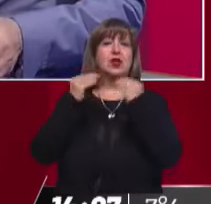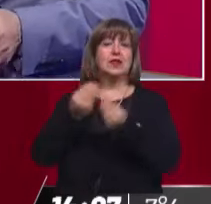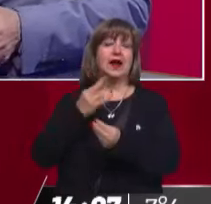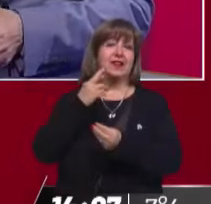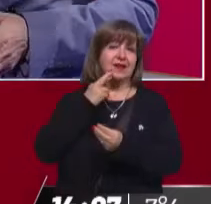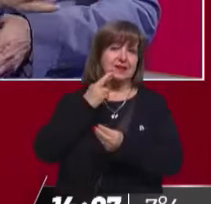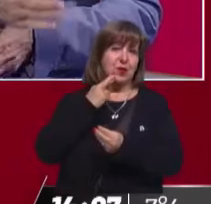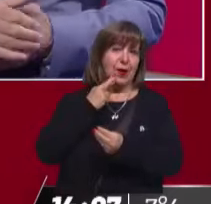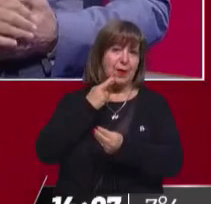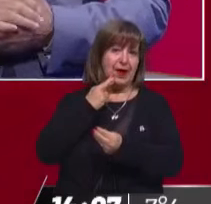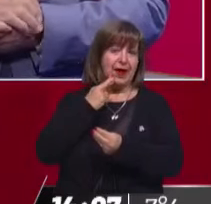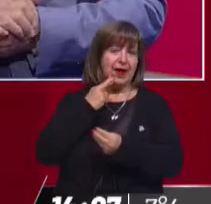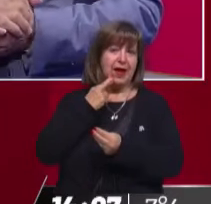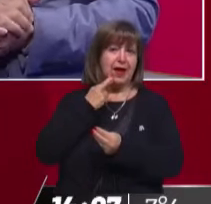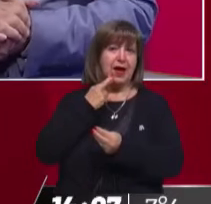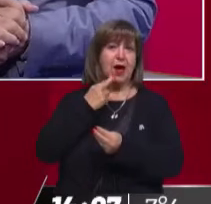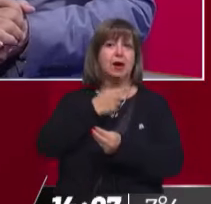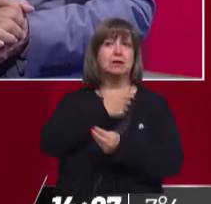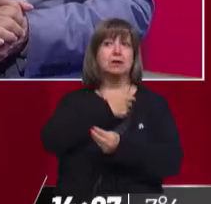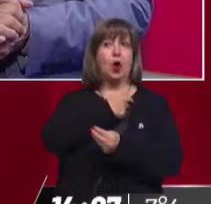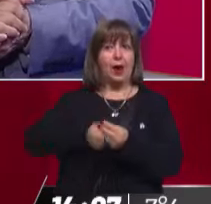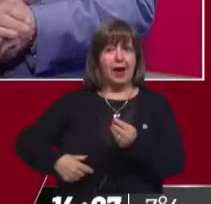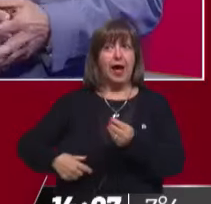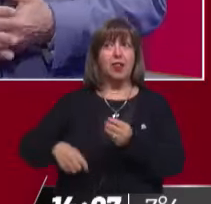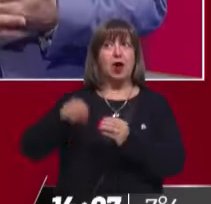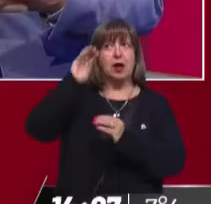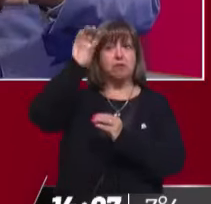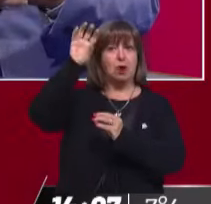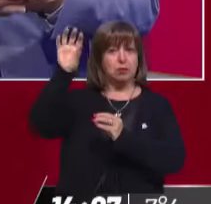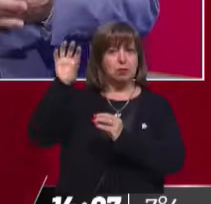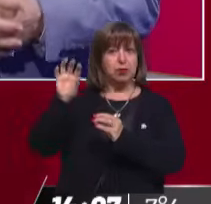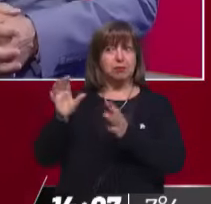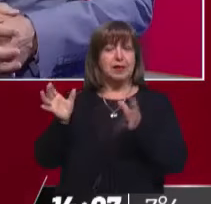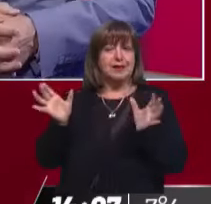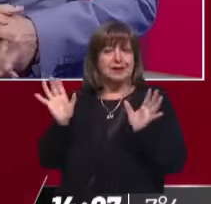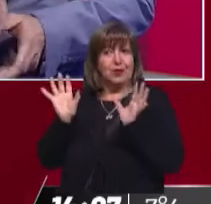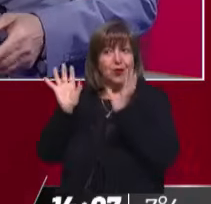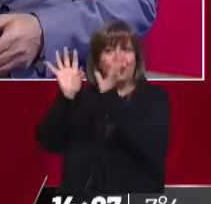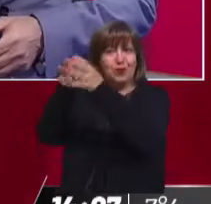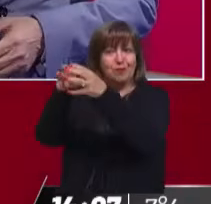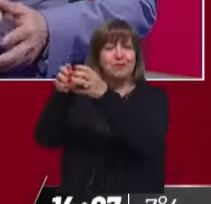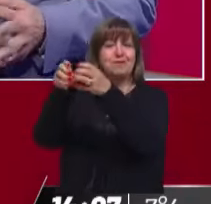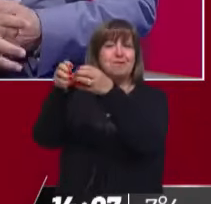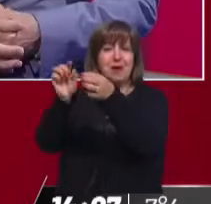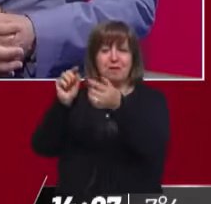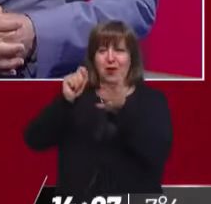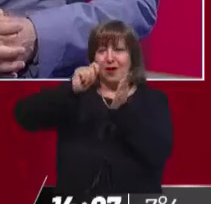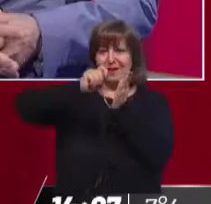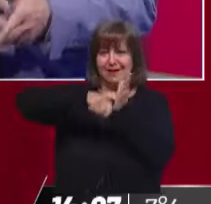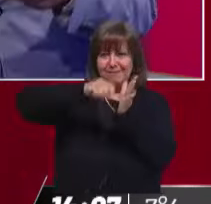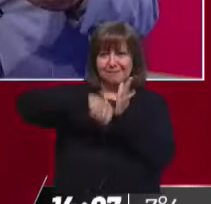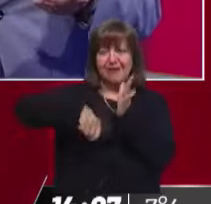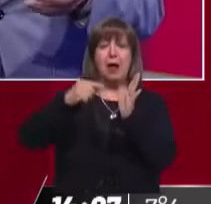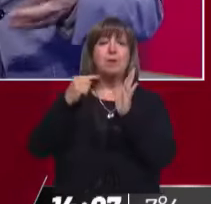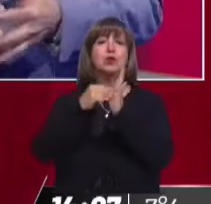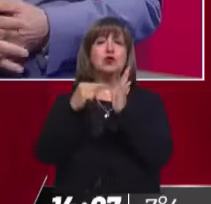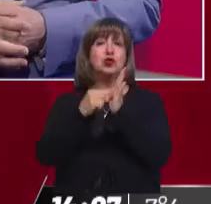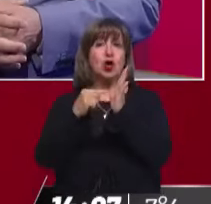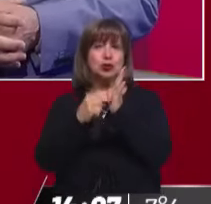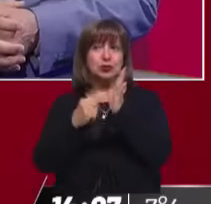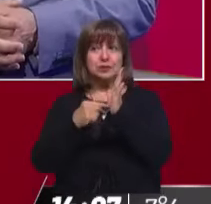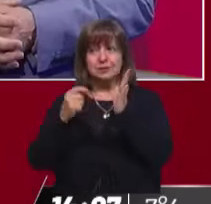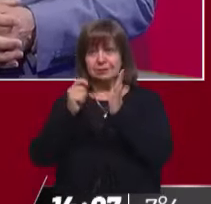peronismo, aunque otros peronistas sí van a poner la firma a este compromiso que tiene una serie de puntos y que a última hora se